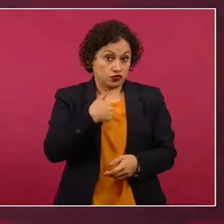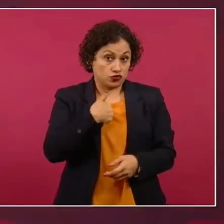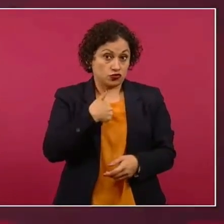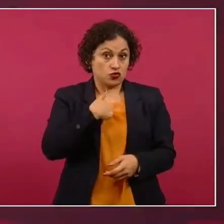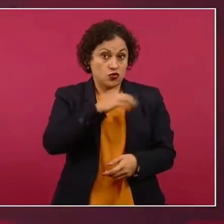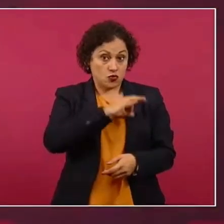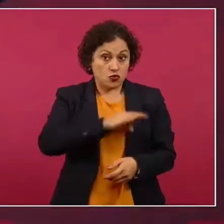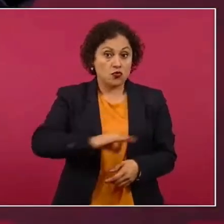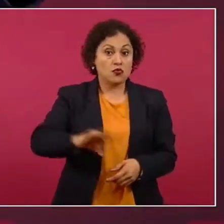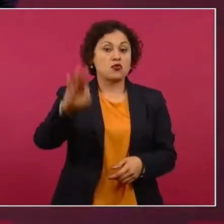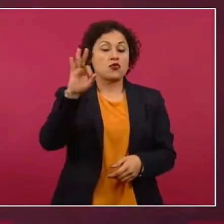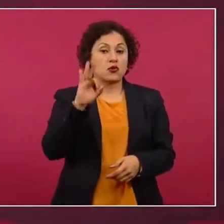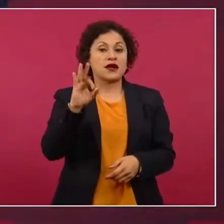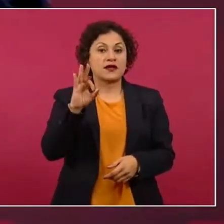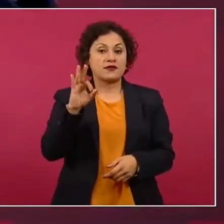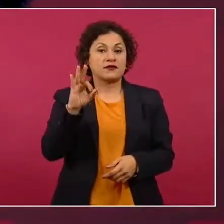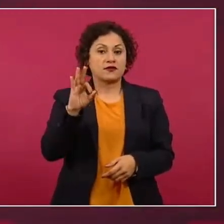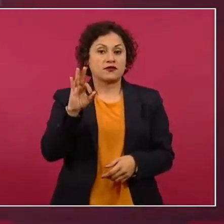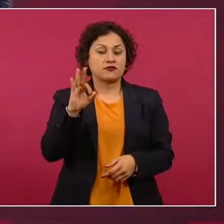proponer